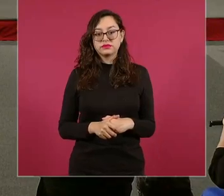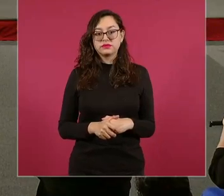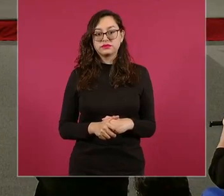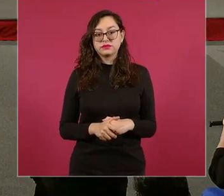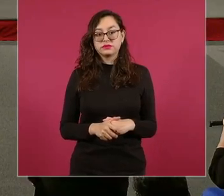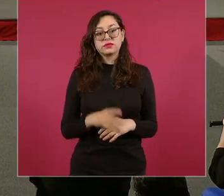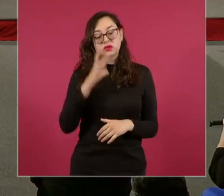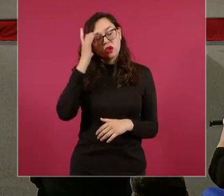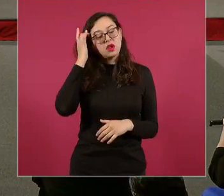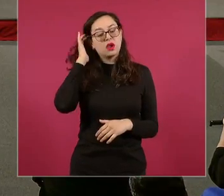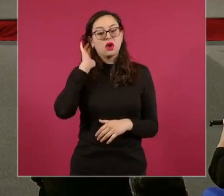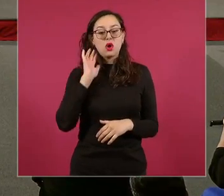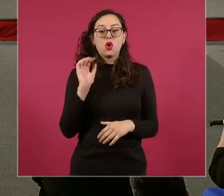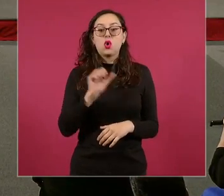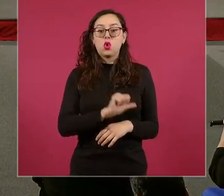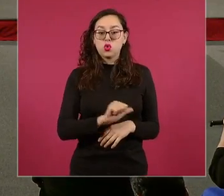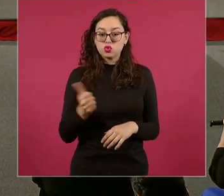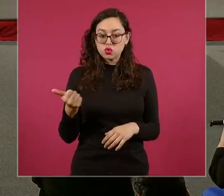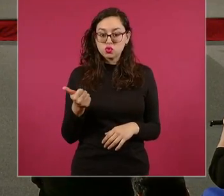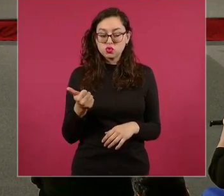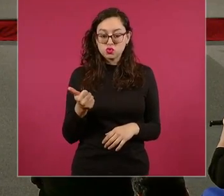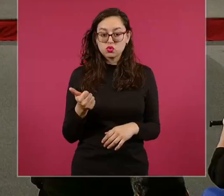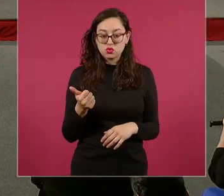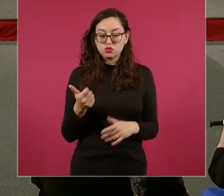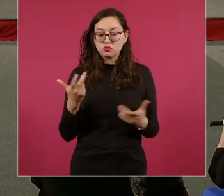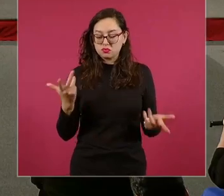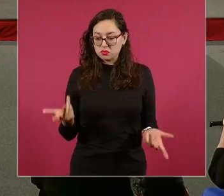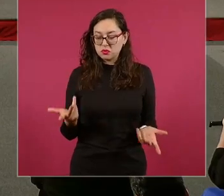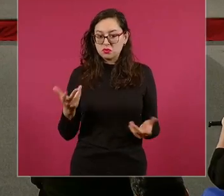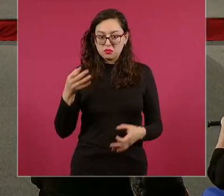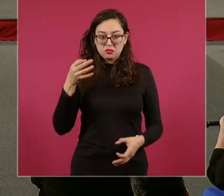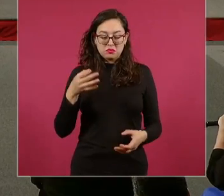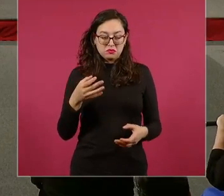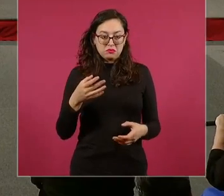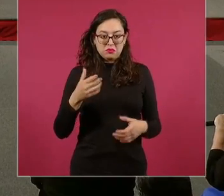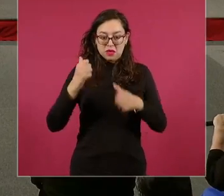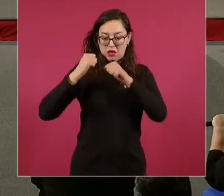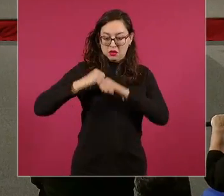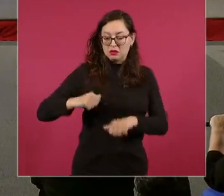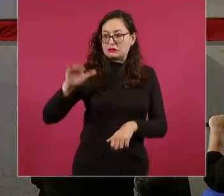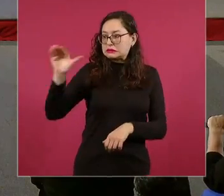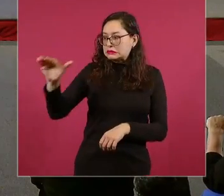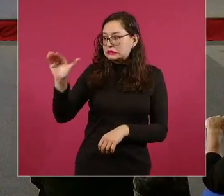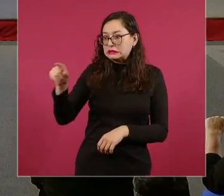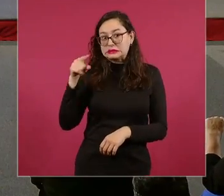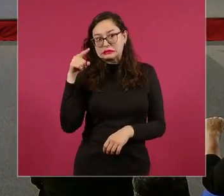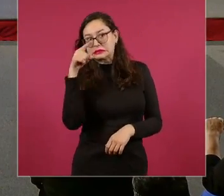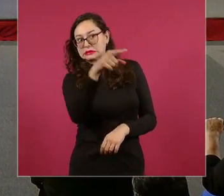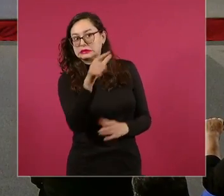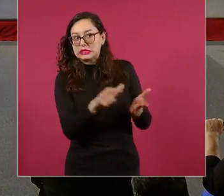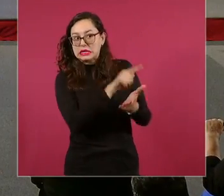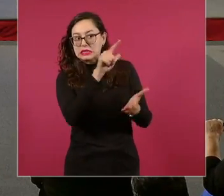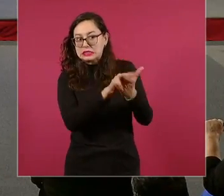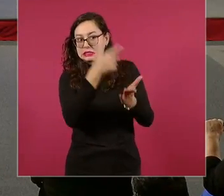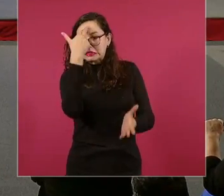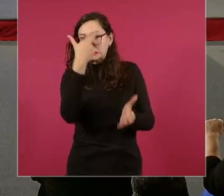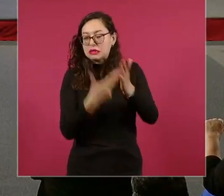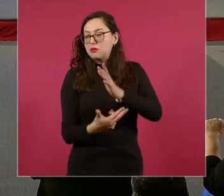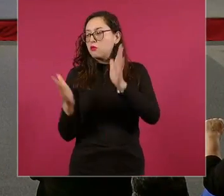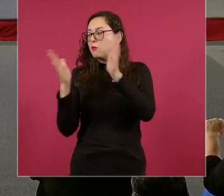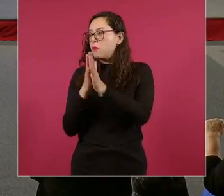caso de jueces que no autorizan órdenes de aprehensión y traemos algunos de estos casos como